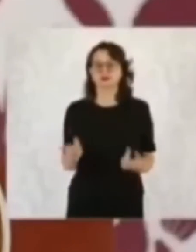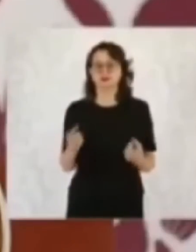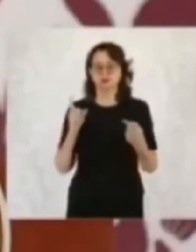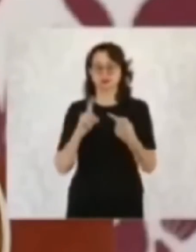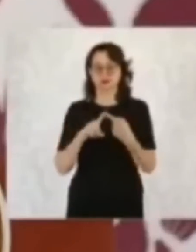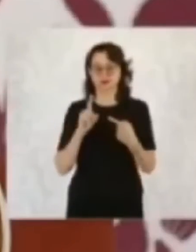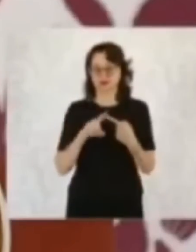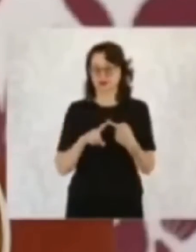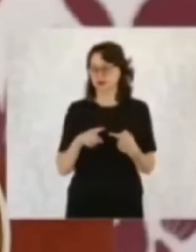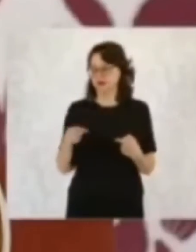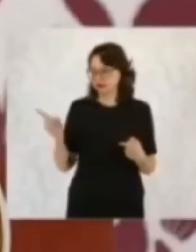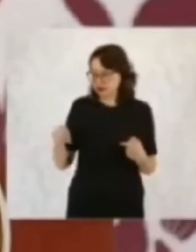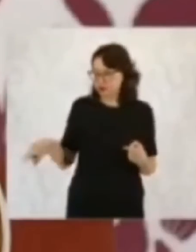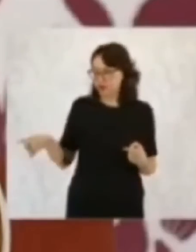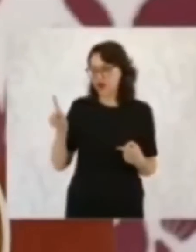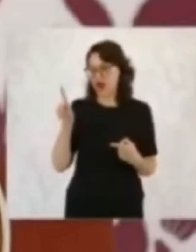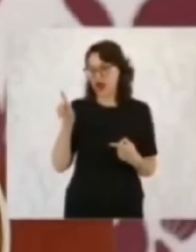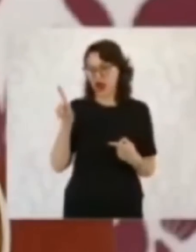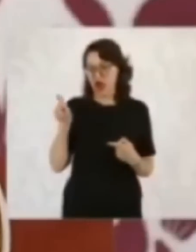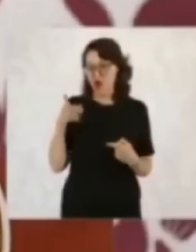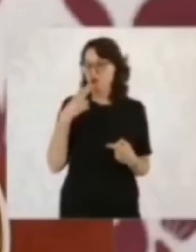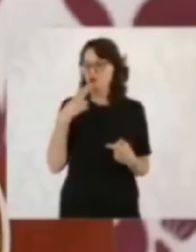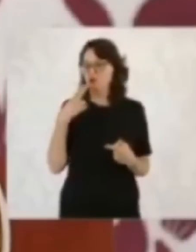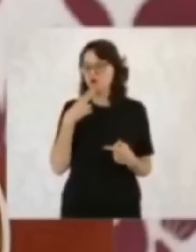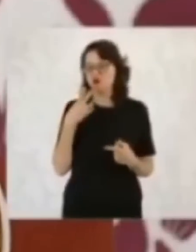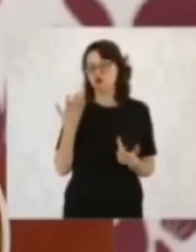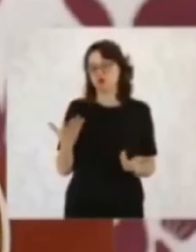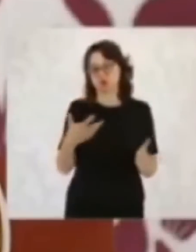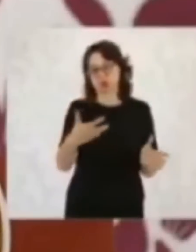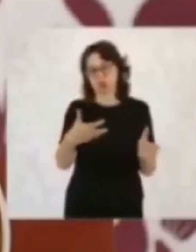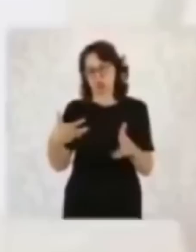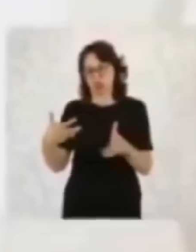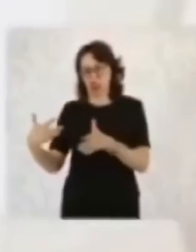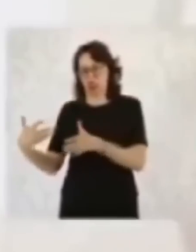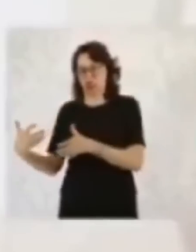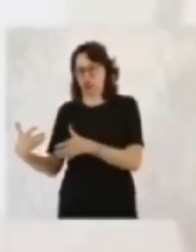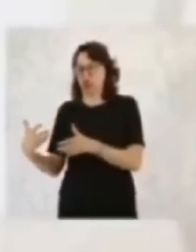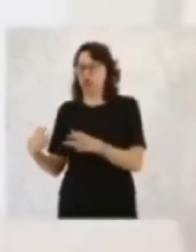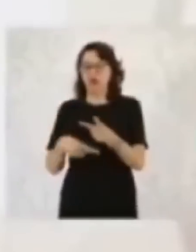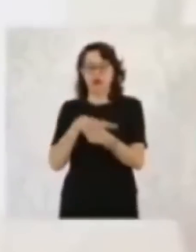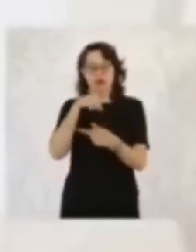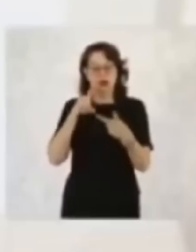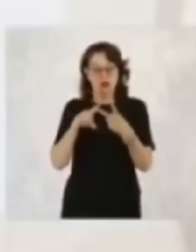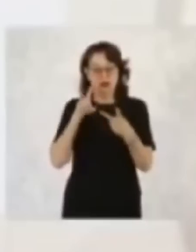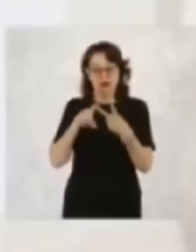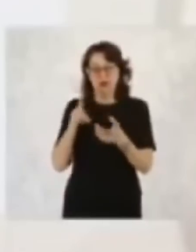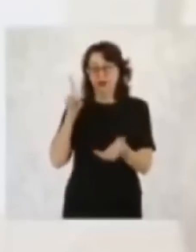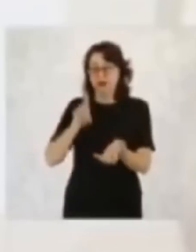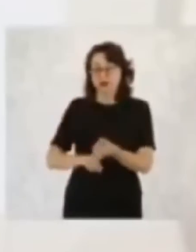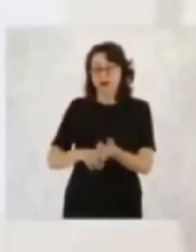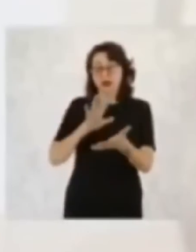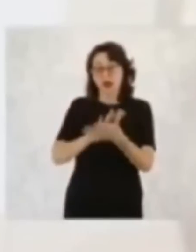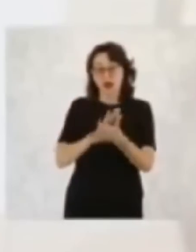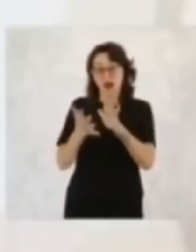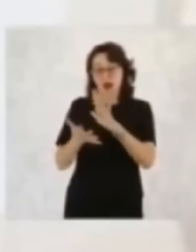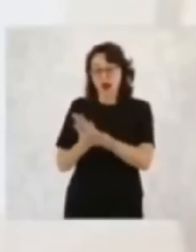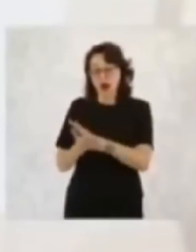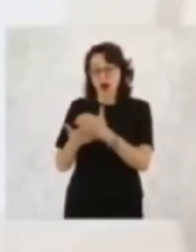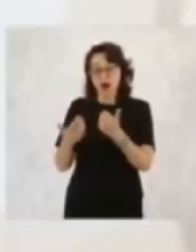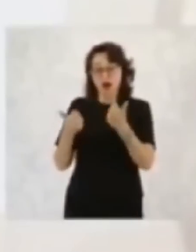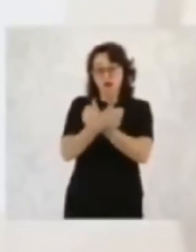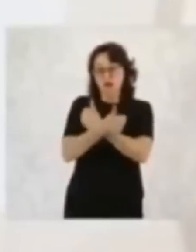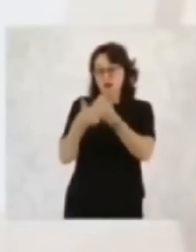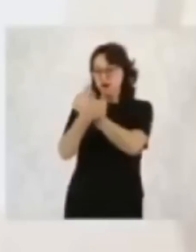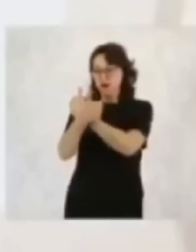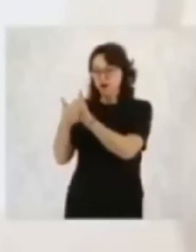primero por el uso ilegal del agua y segundo pues todos los que estén vinculados con